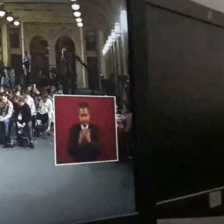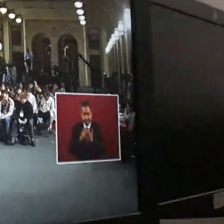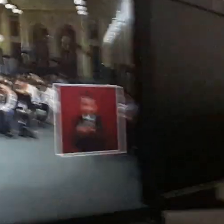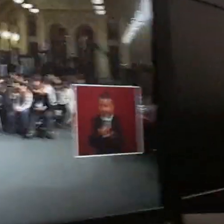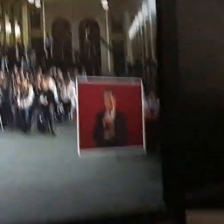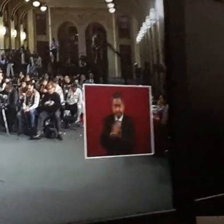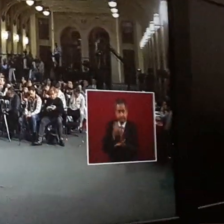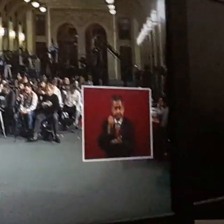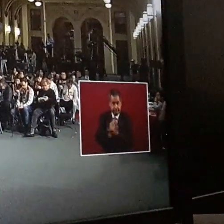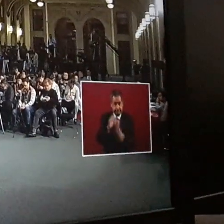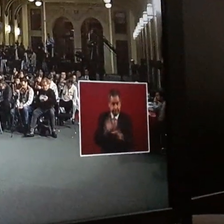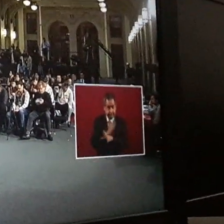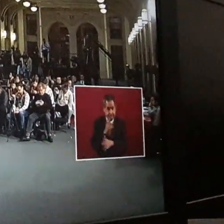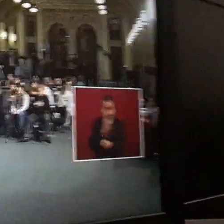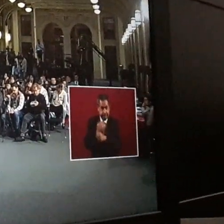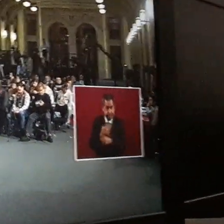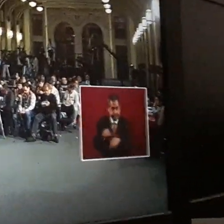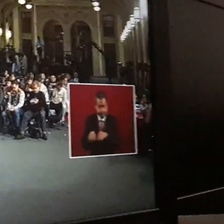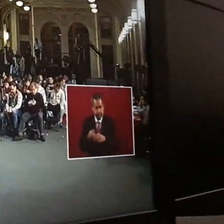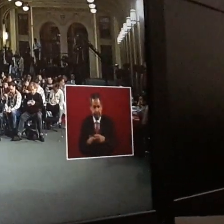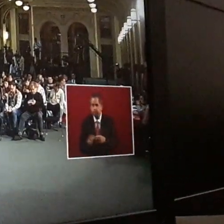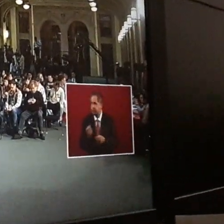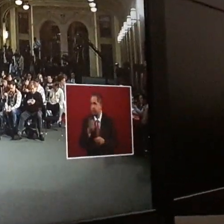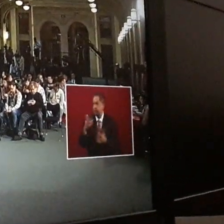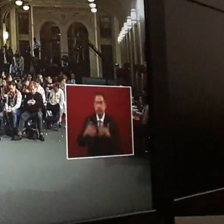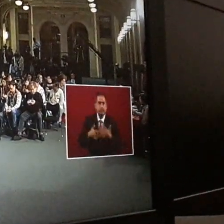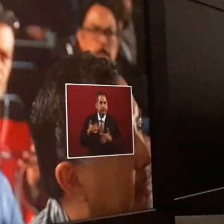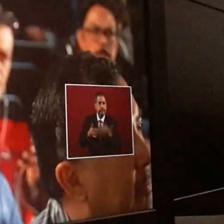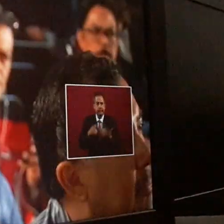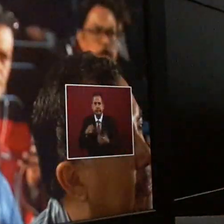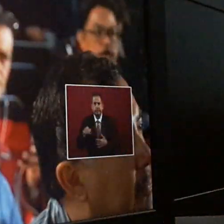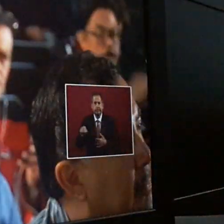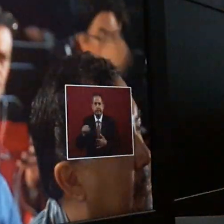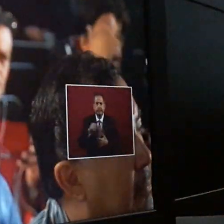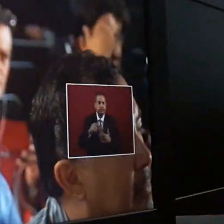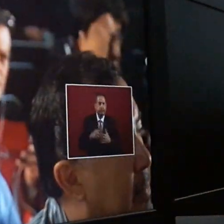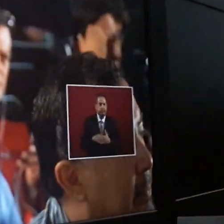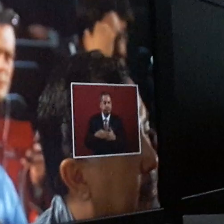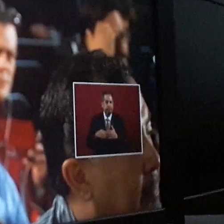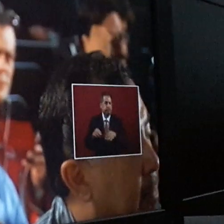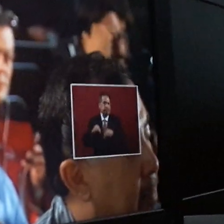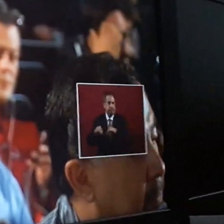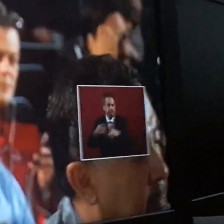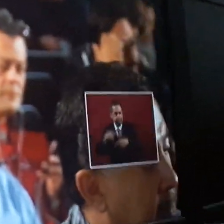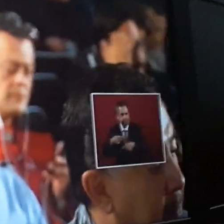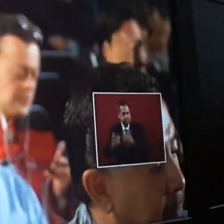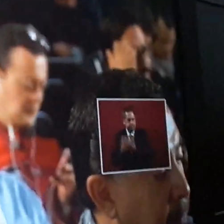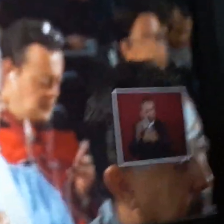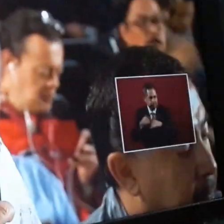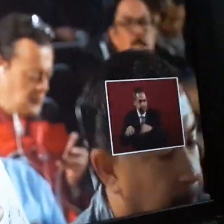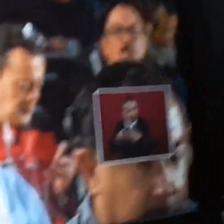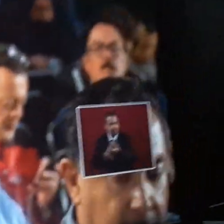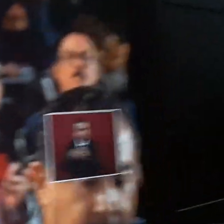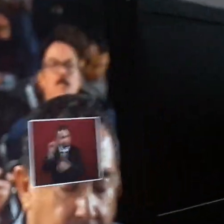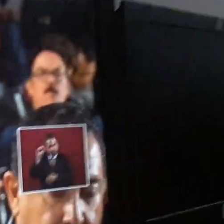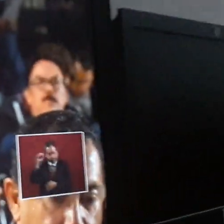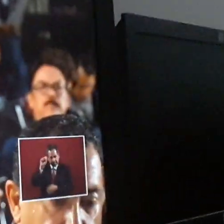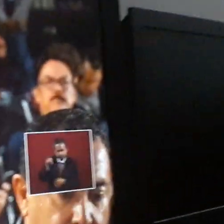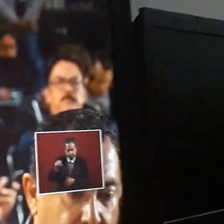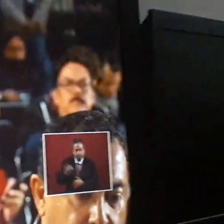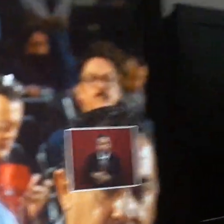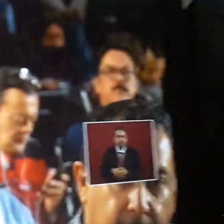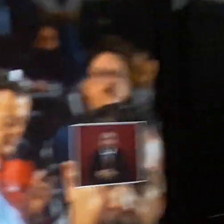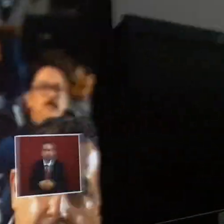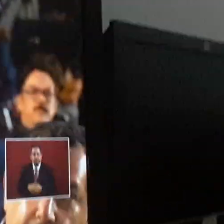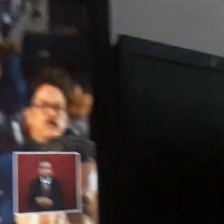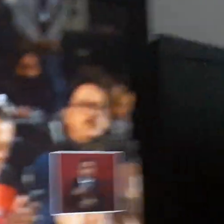reforma laboral, hay efervescencia en el ámbito obrero y también sindical. En nuestro